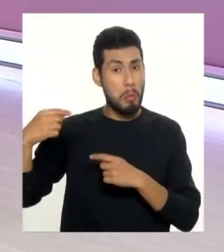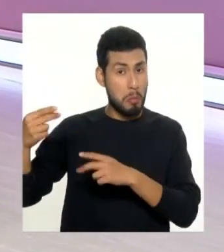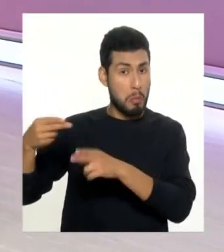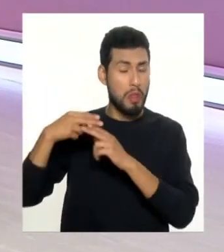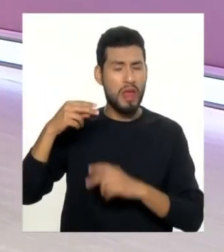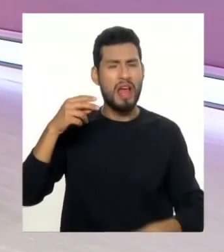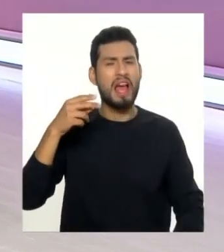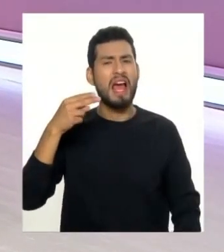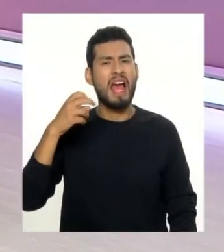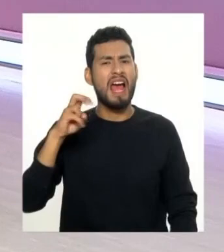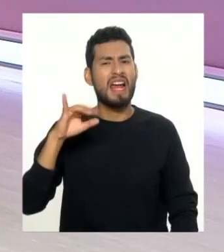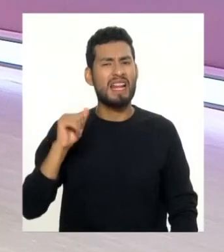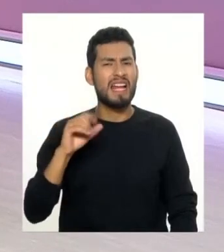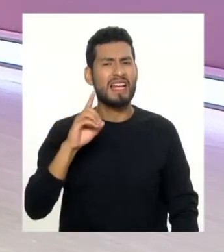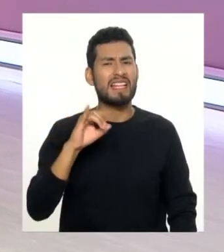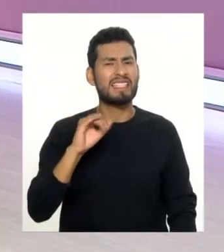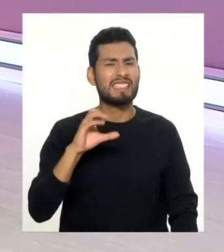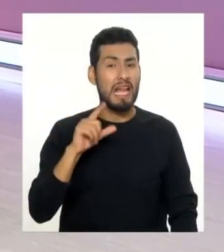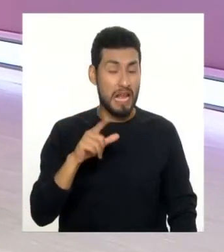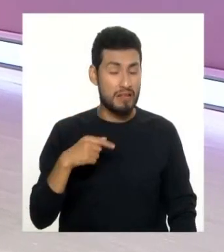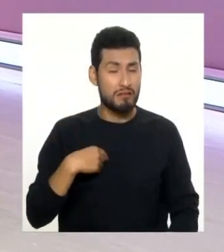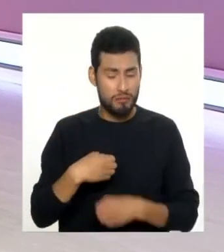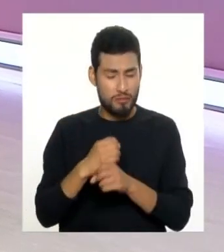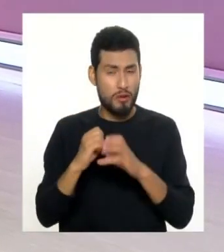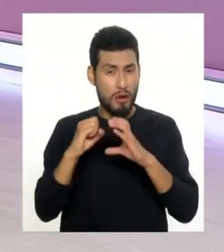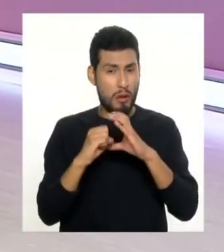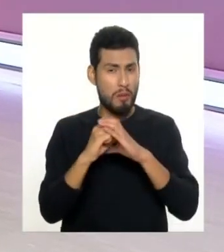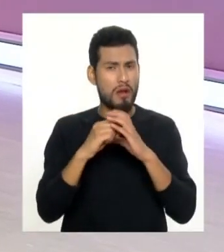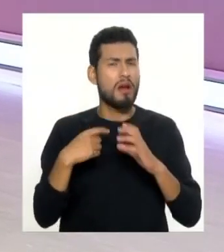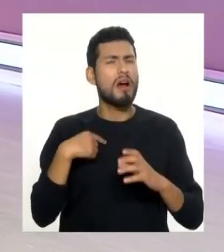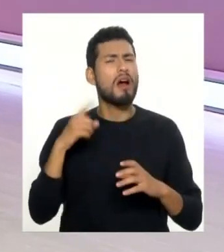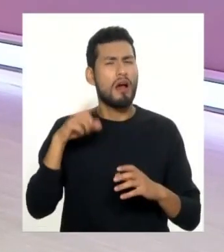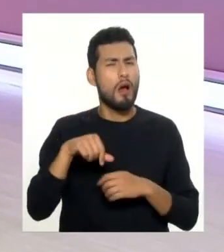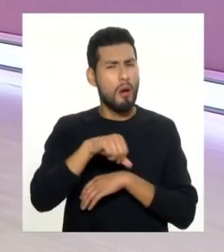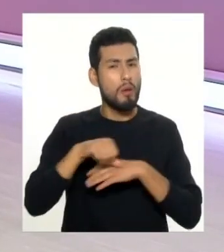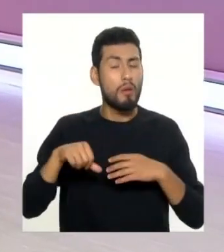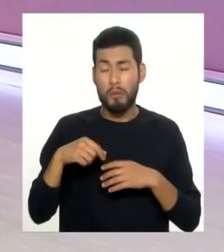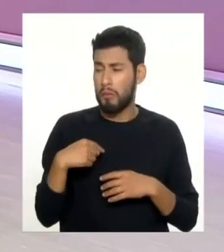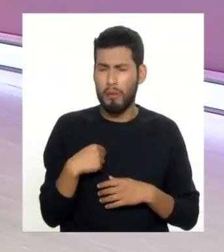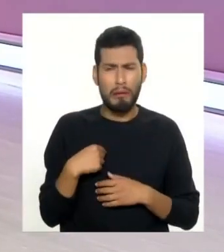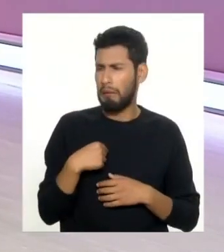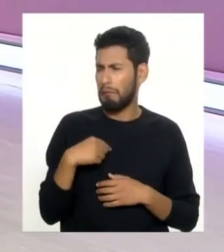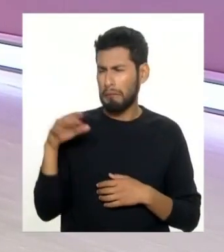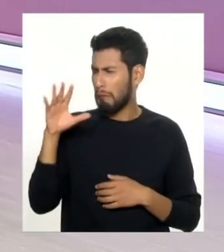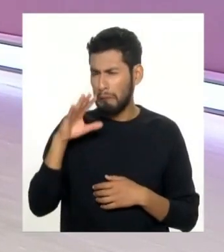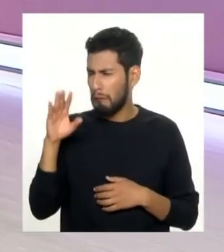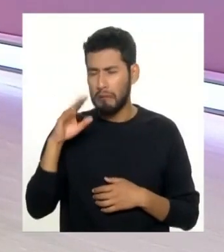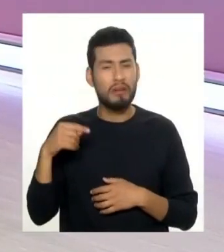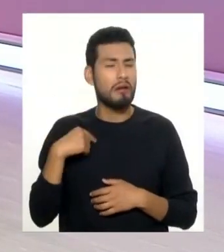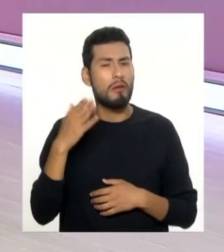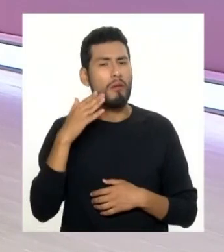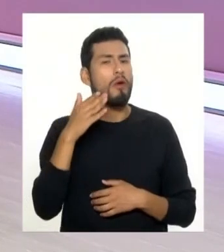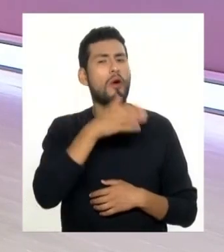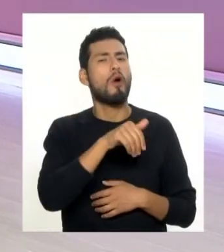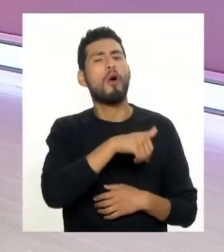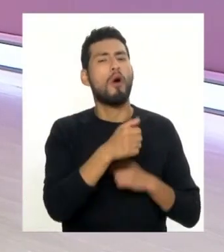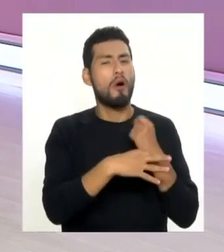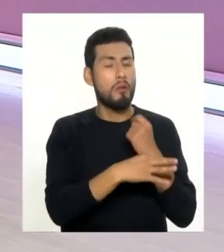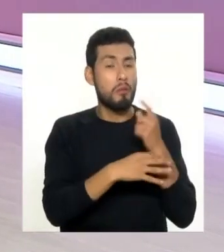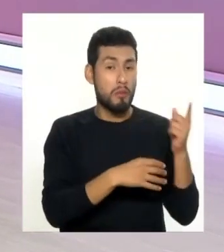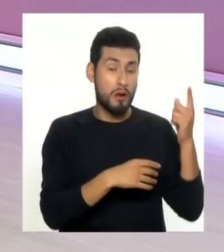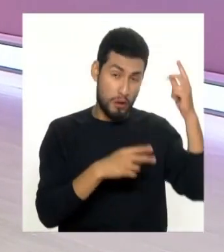discal el doctor me dijo que tengo que operarme. ¿Ya? No me quedé tranquilo y me fui a otro neurólogo y el neurólogo me